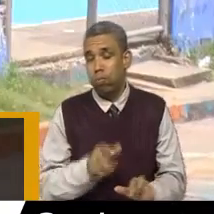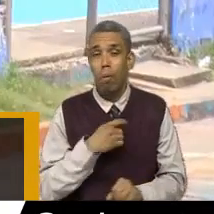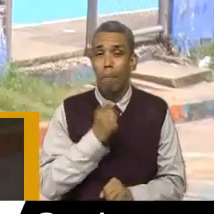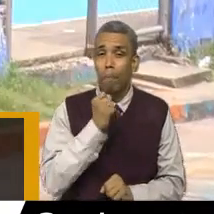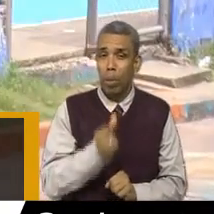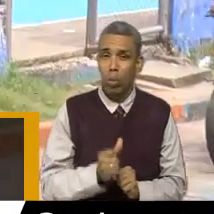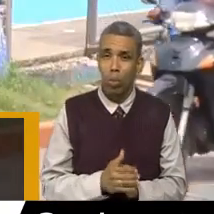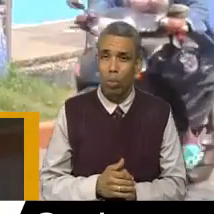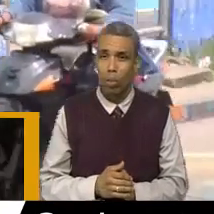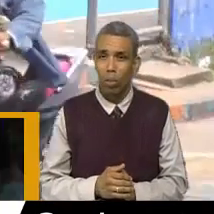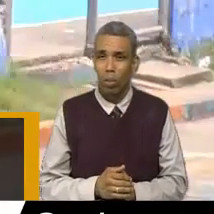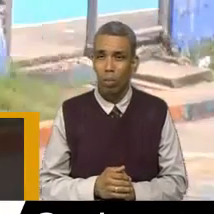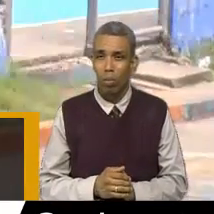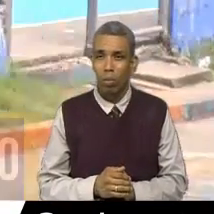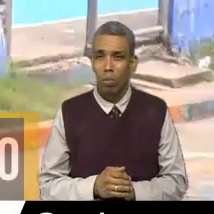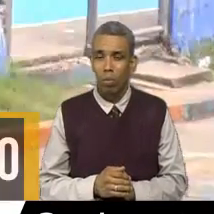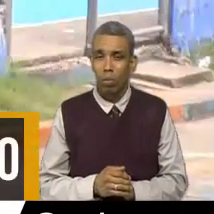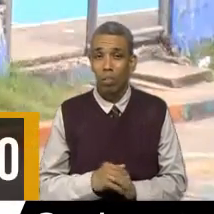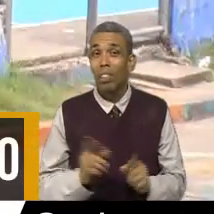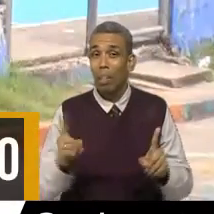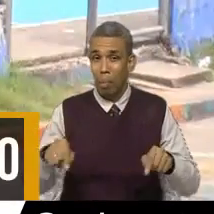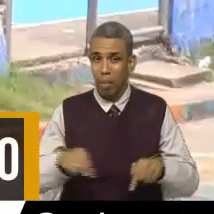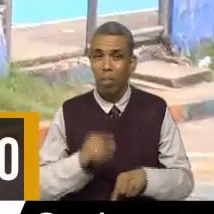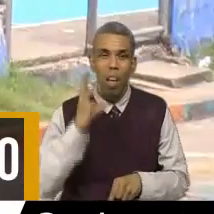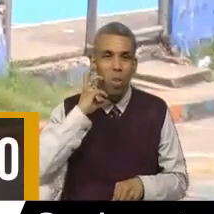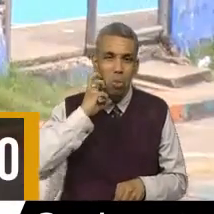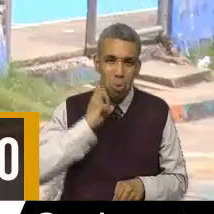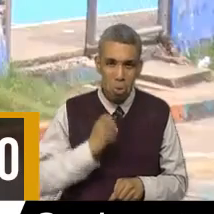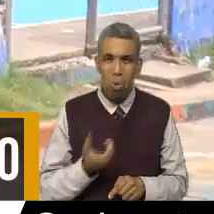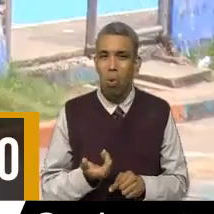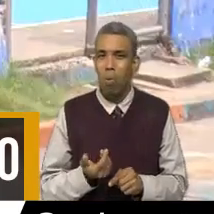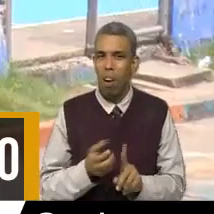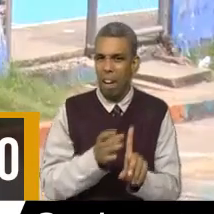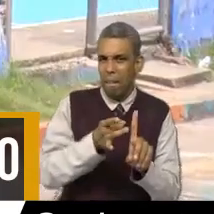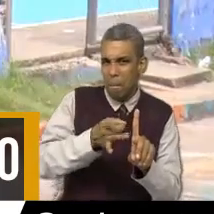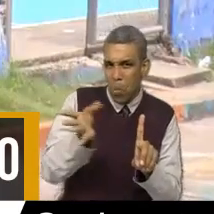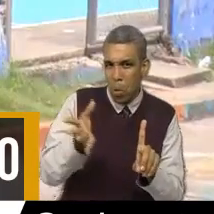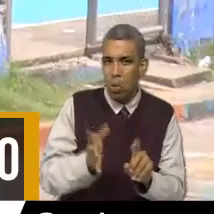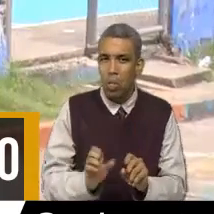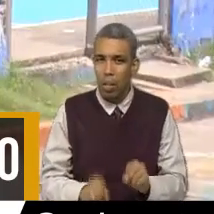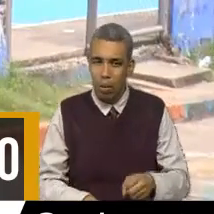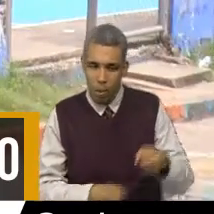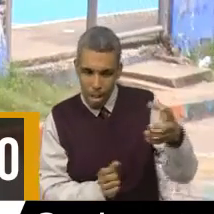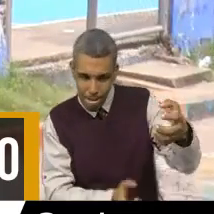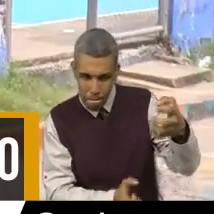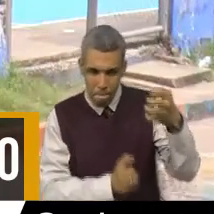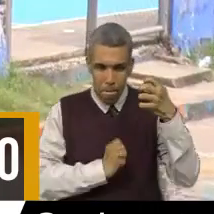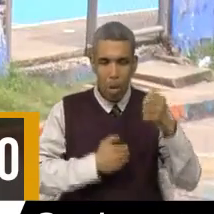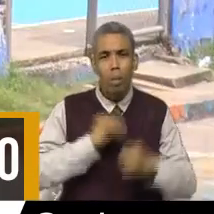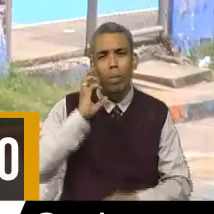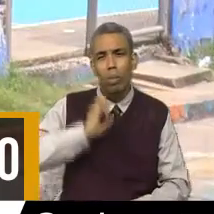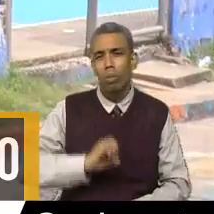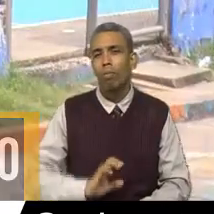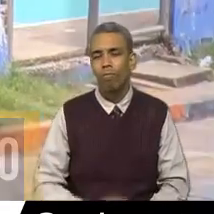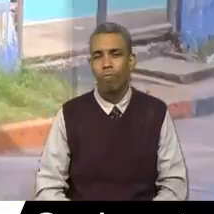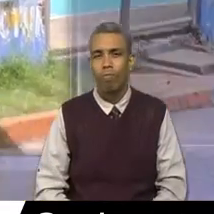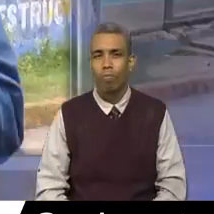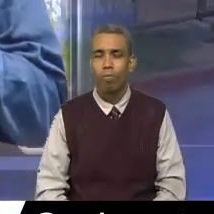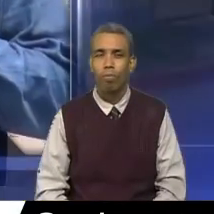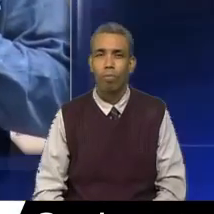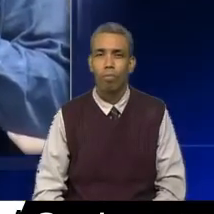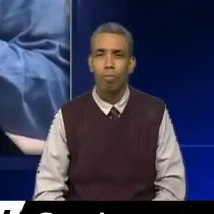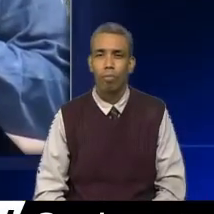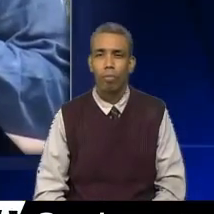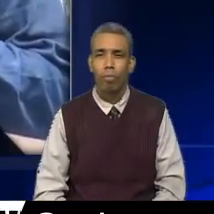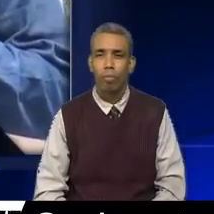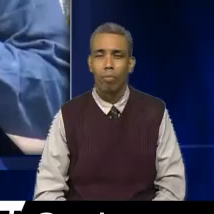robando, también hasta parte metálica de la estructura de la cancha se nos han venido también robando. Bueno, don